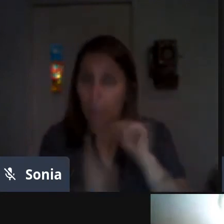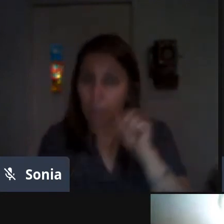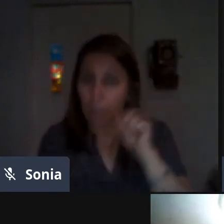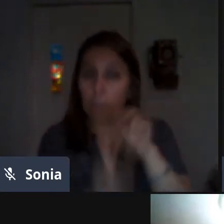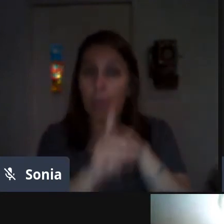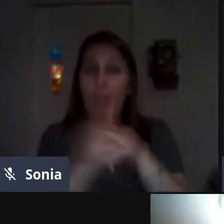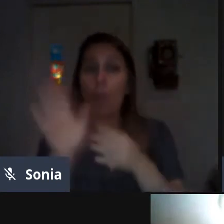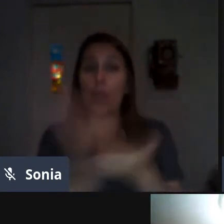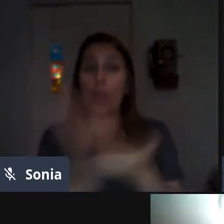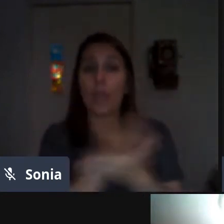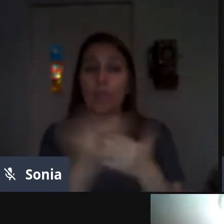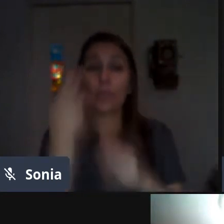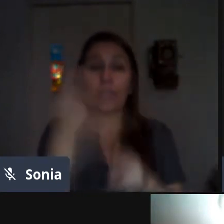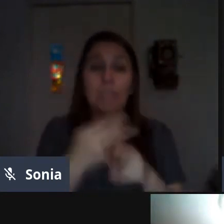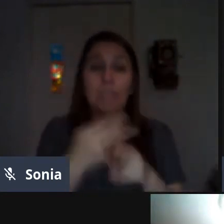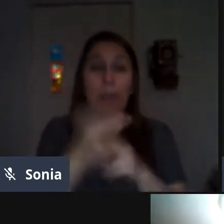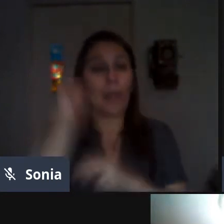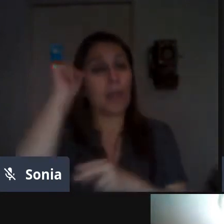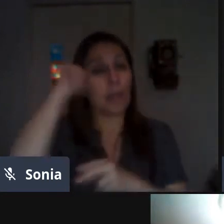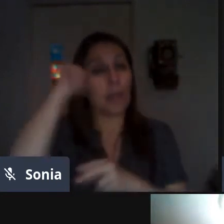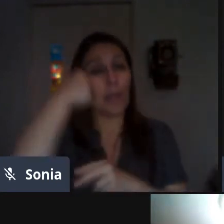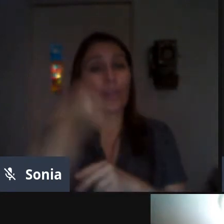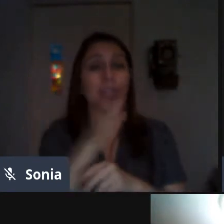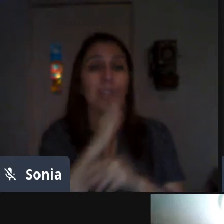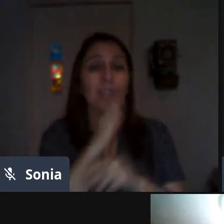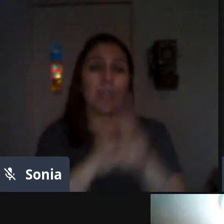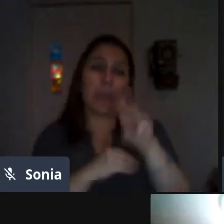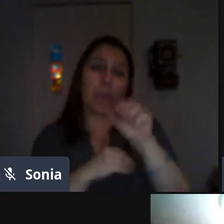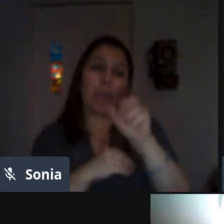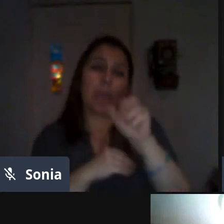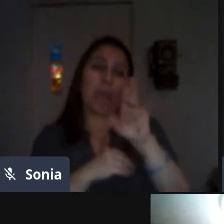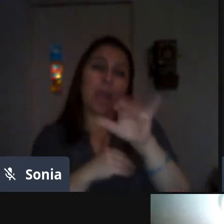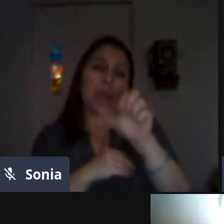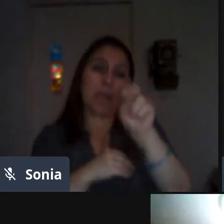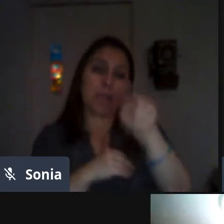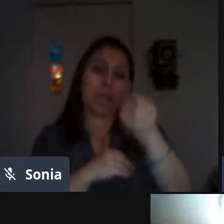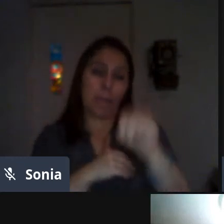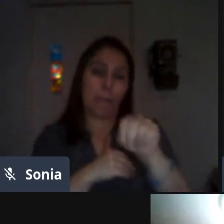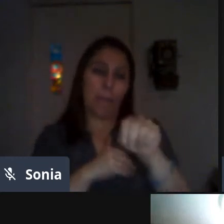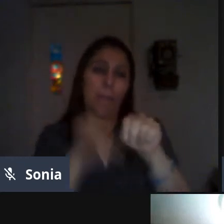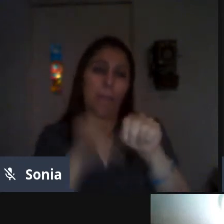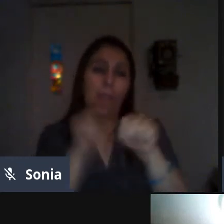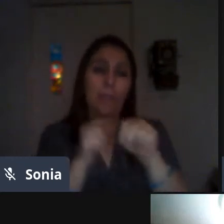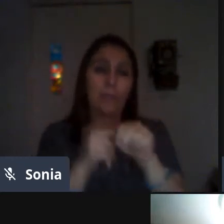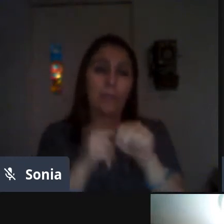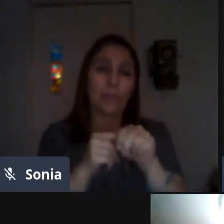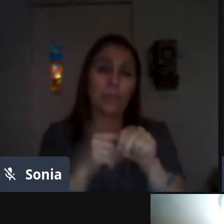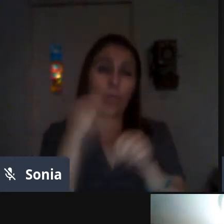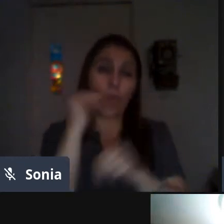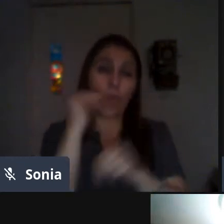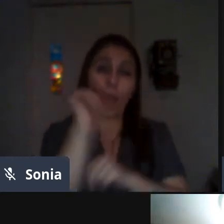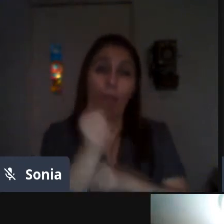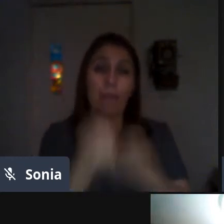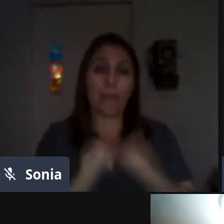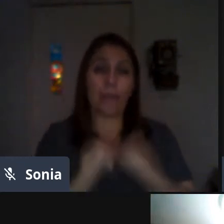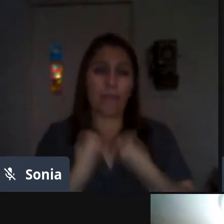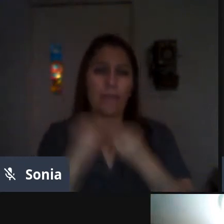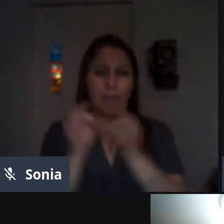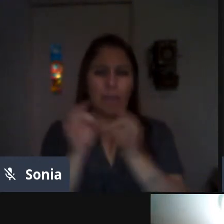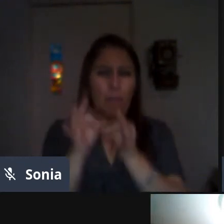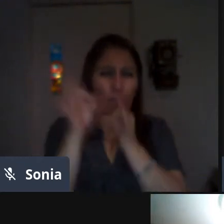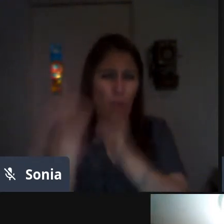recuerdos de mariana y en la historia de una línea de una región que se llama nipona o que sufren mucho por el tema del estiramiento